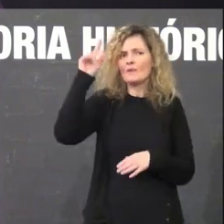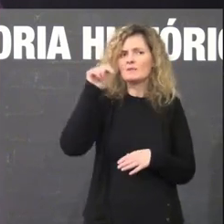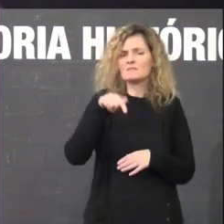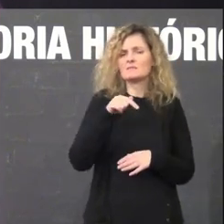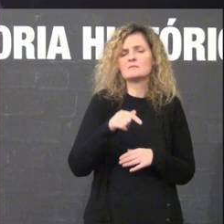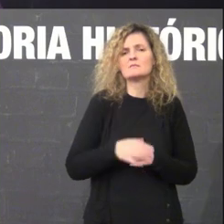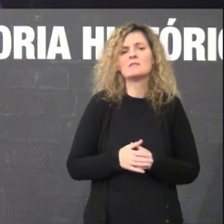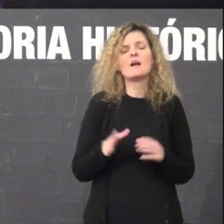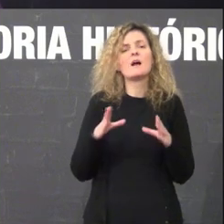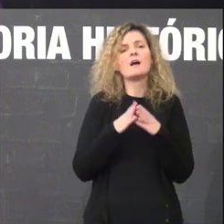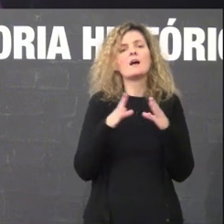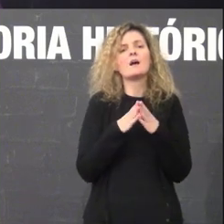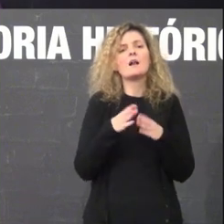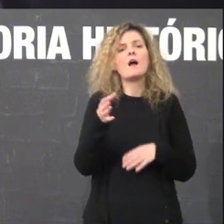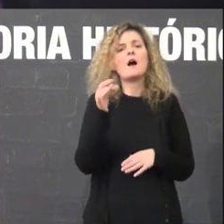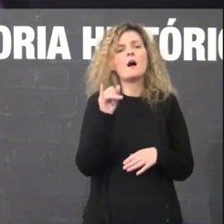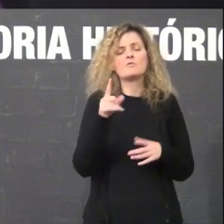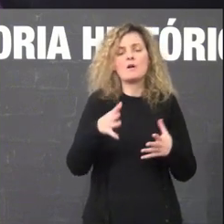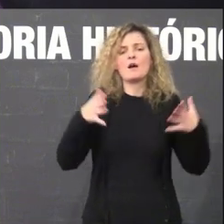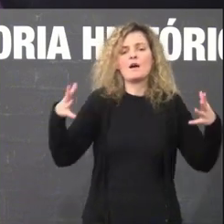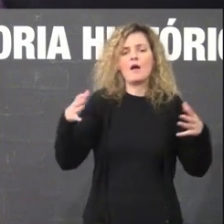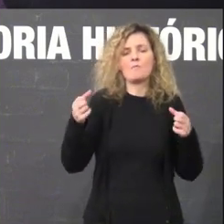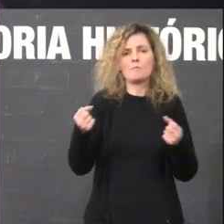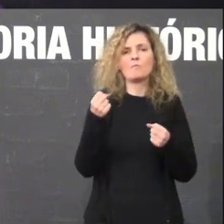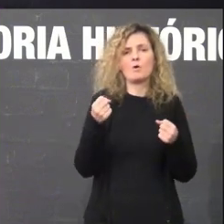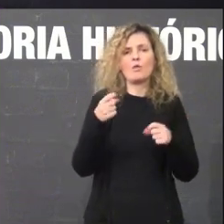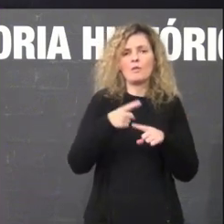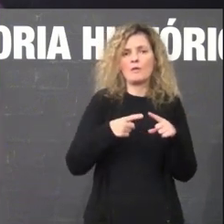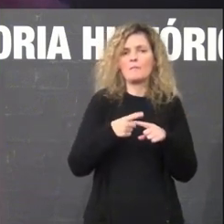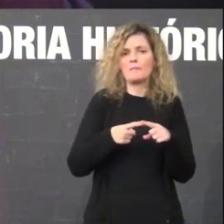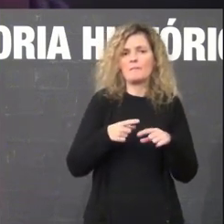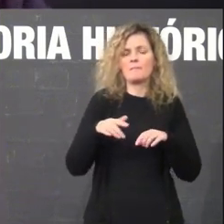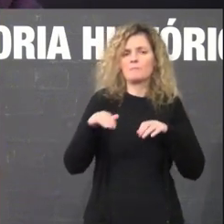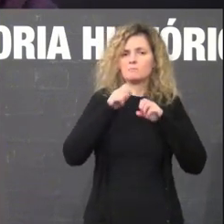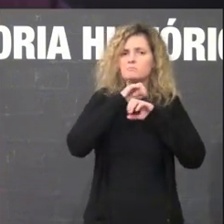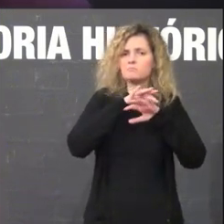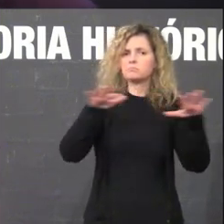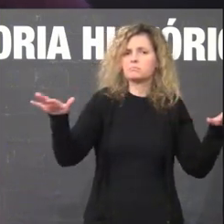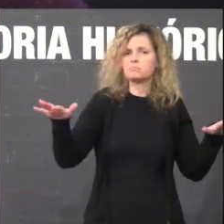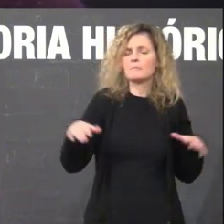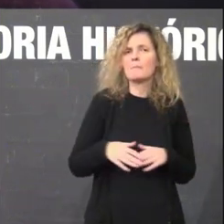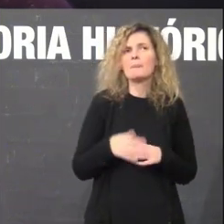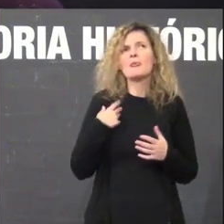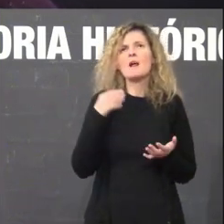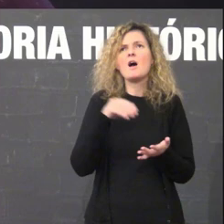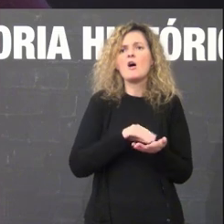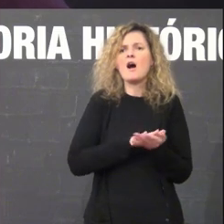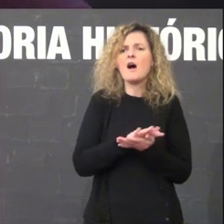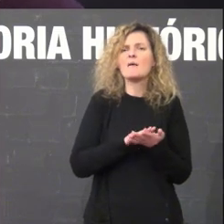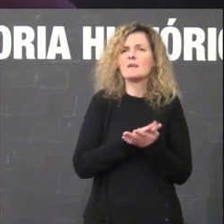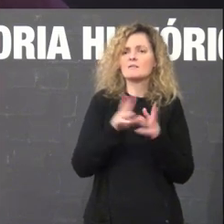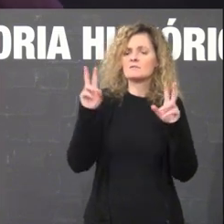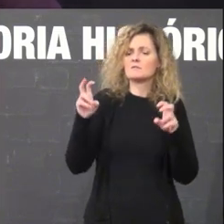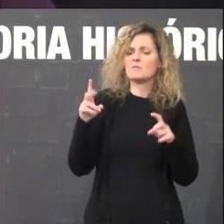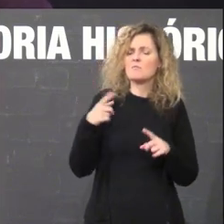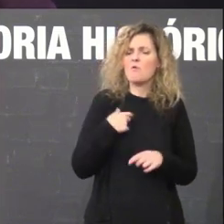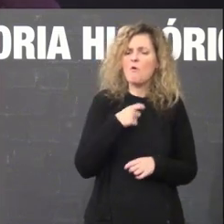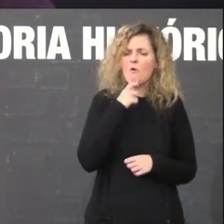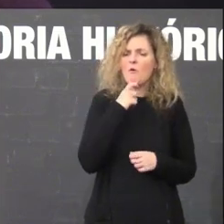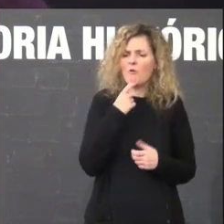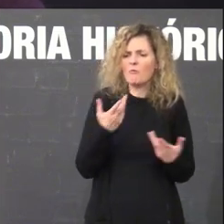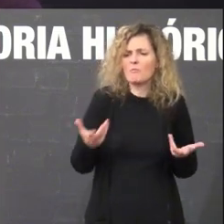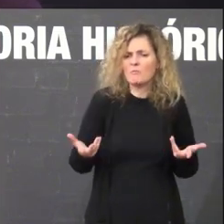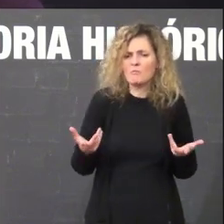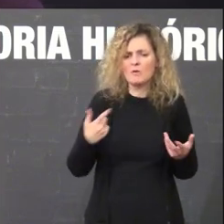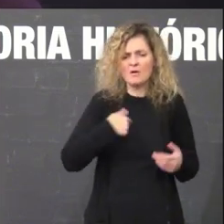la iglesia tiene un gran poder mediático yo a veces a veces hablamos sobre esto no y nos preguntamos cómo puede ser